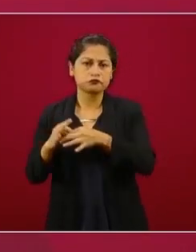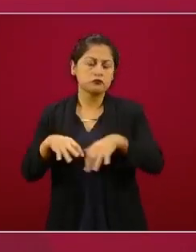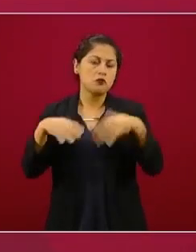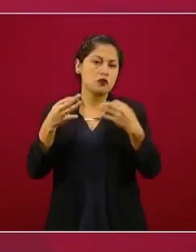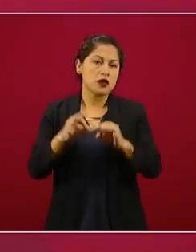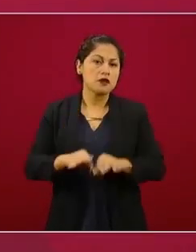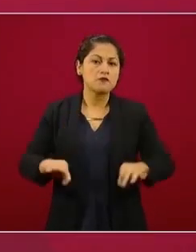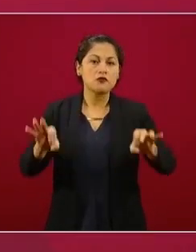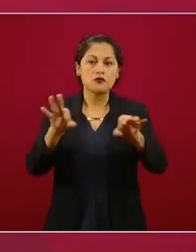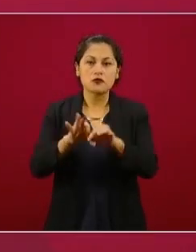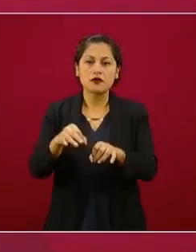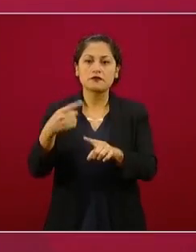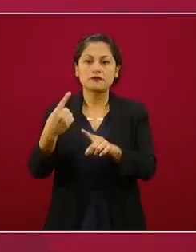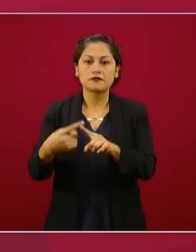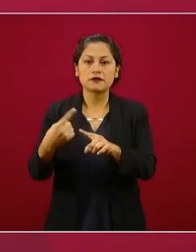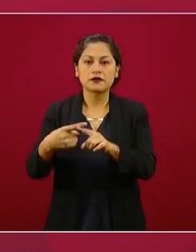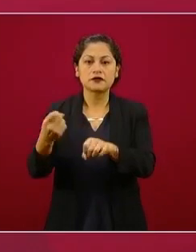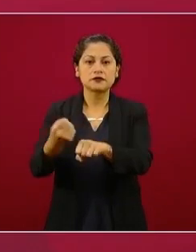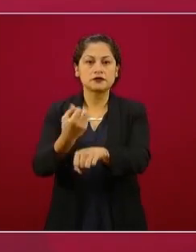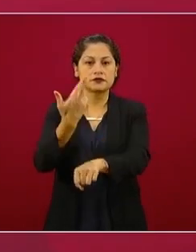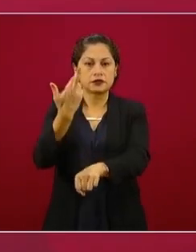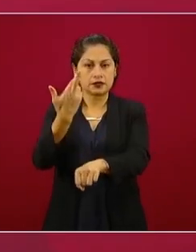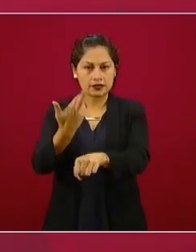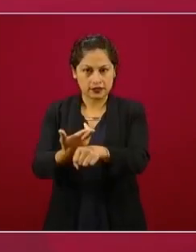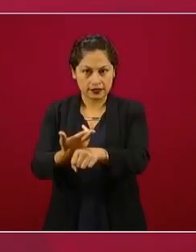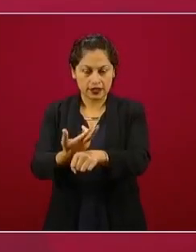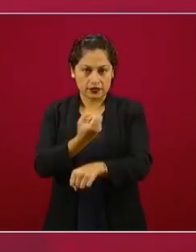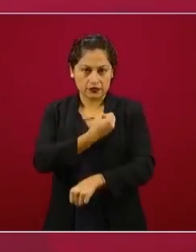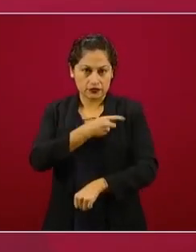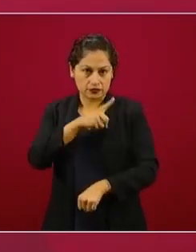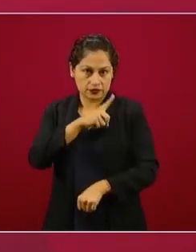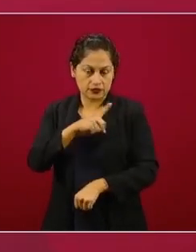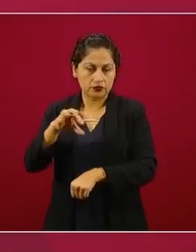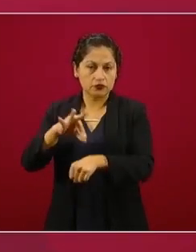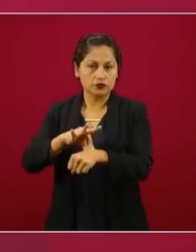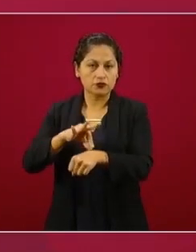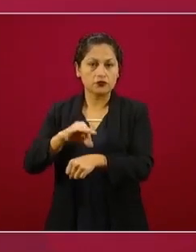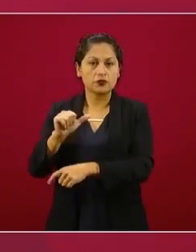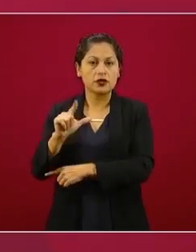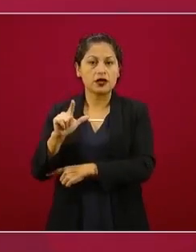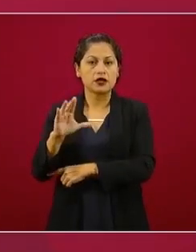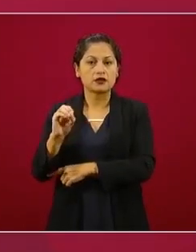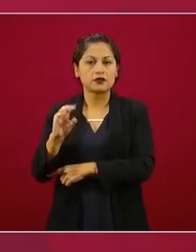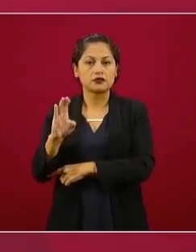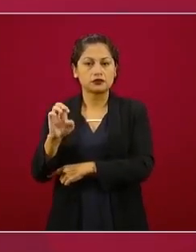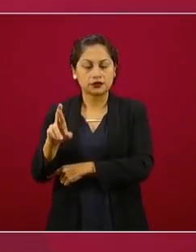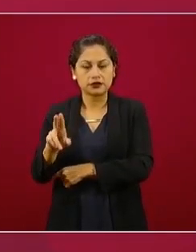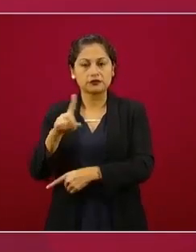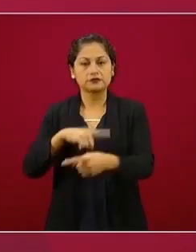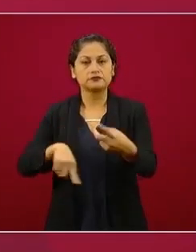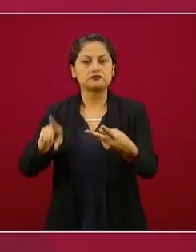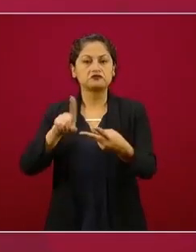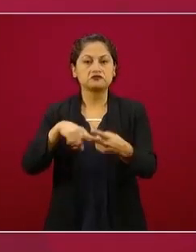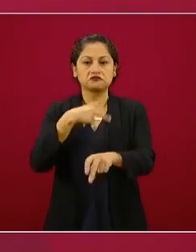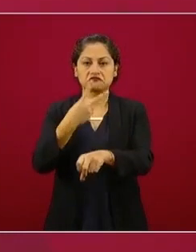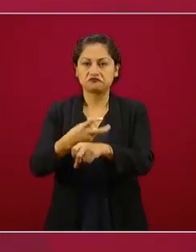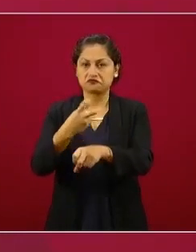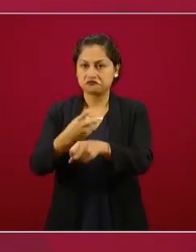secretario de Salud, el doctor Alcocer, el